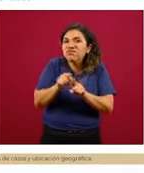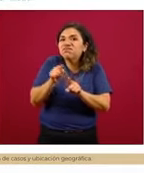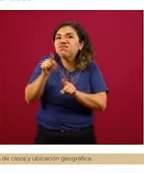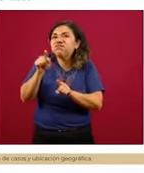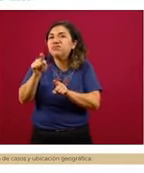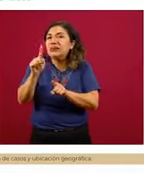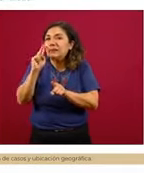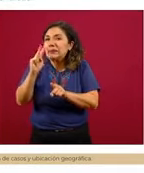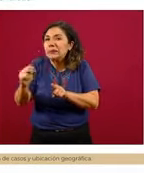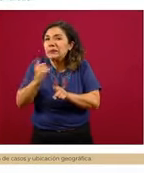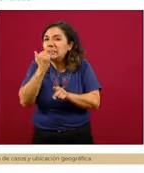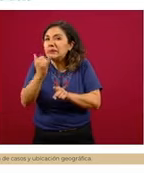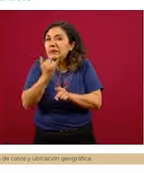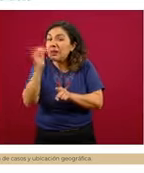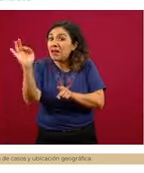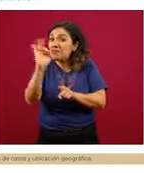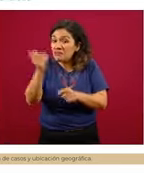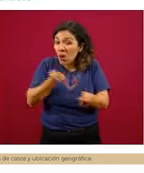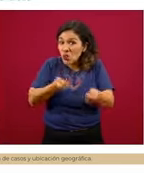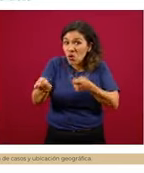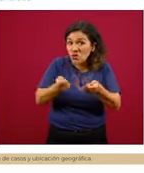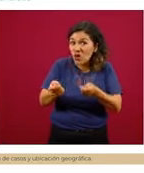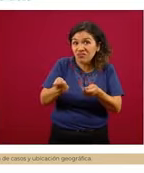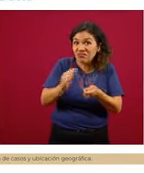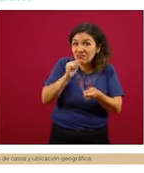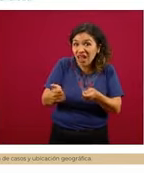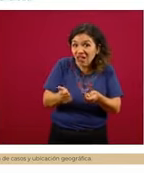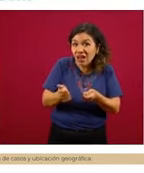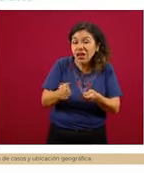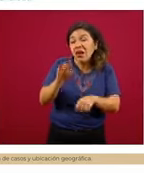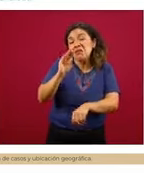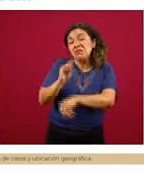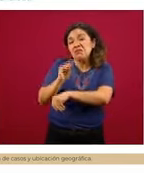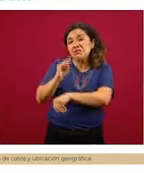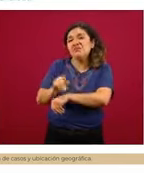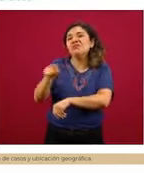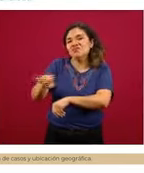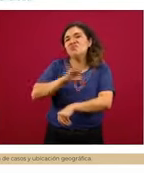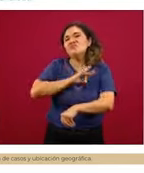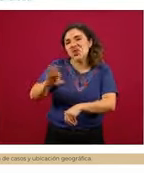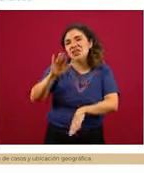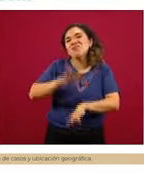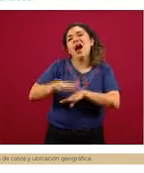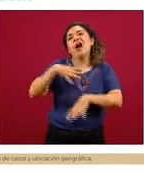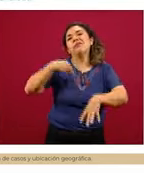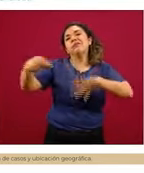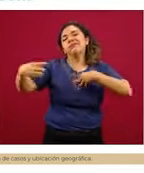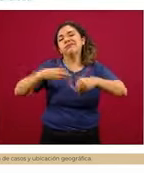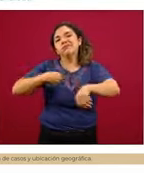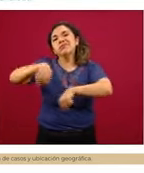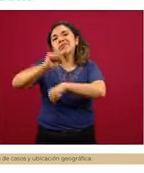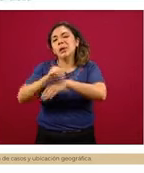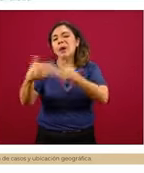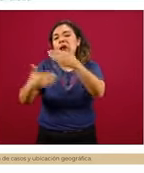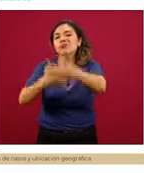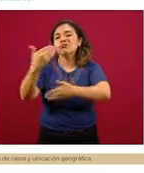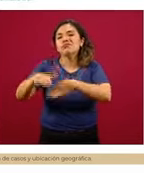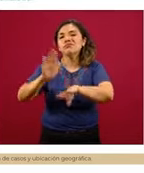ascendente que lógicamente de no controlarse podría seguir todavía una actividad importante en las